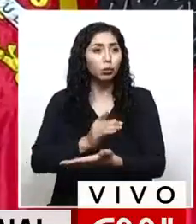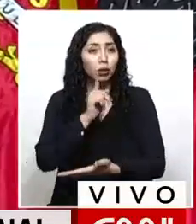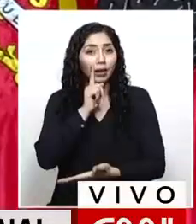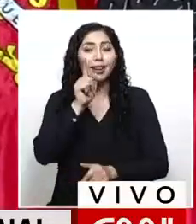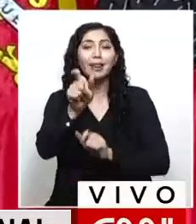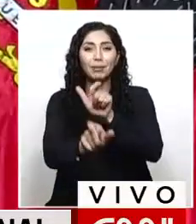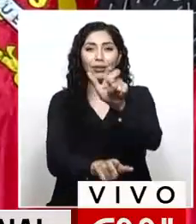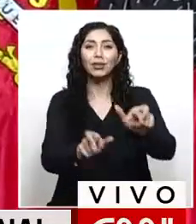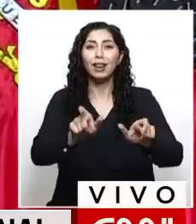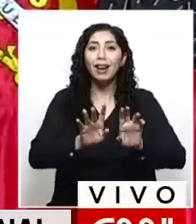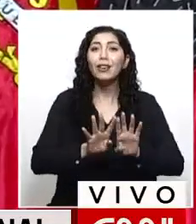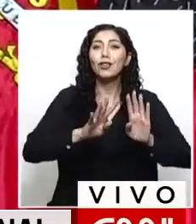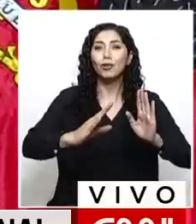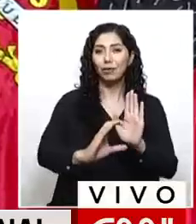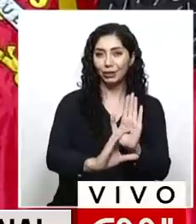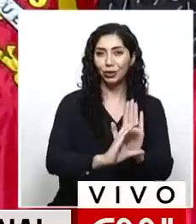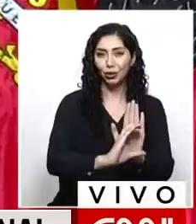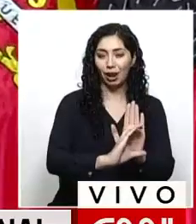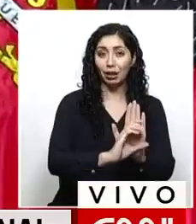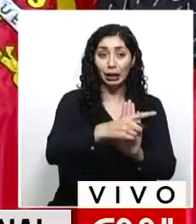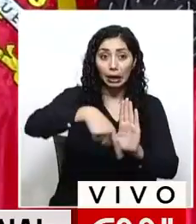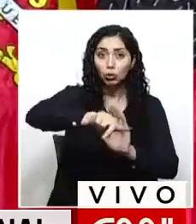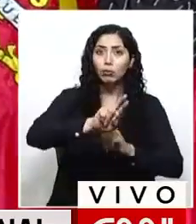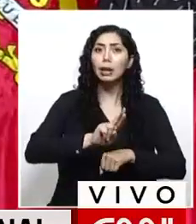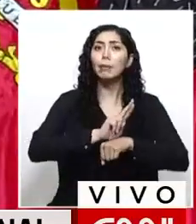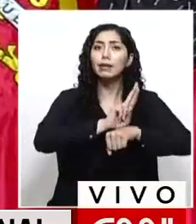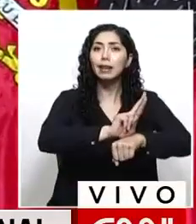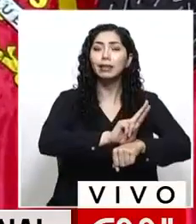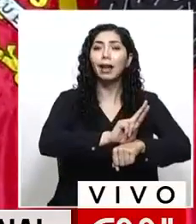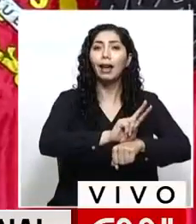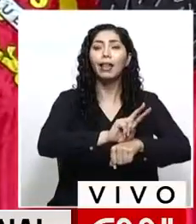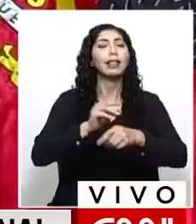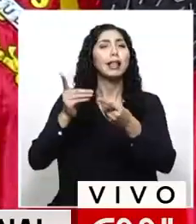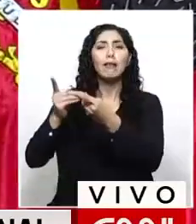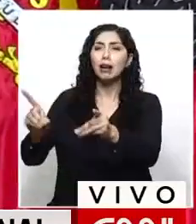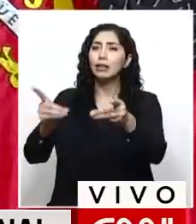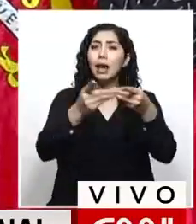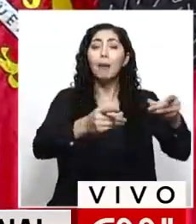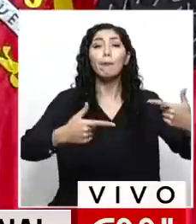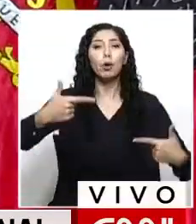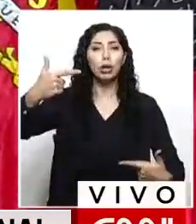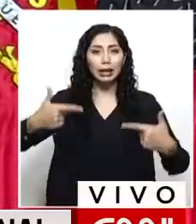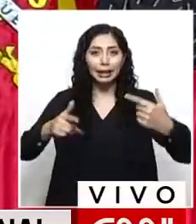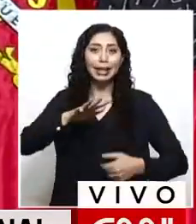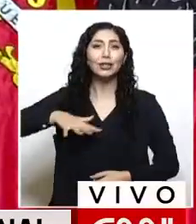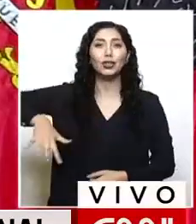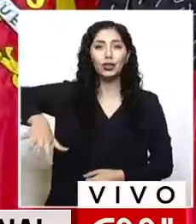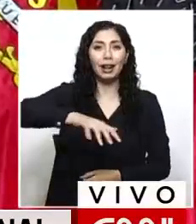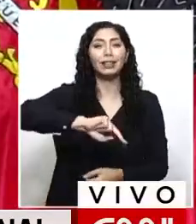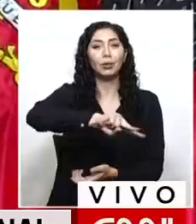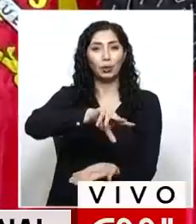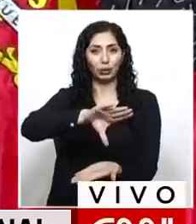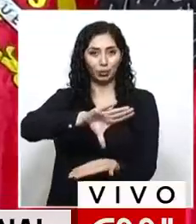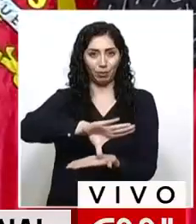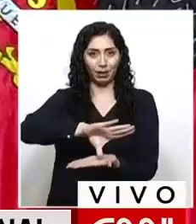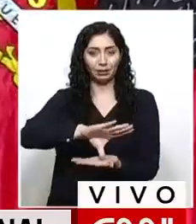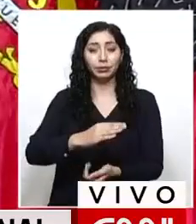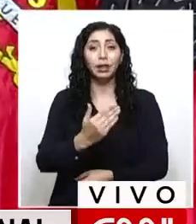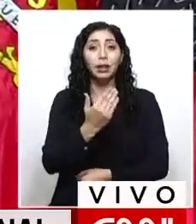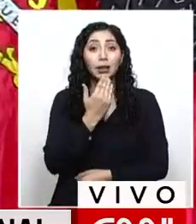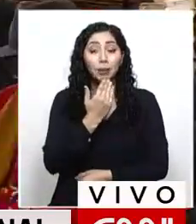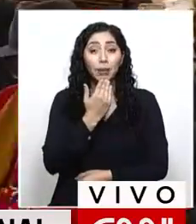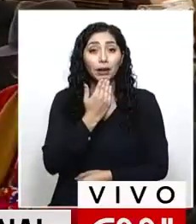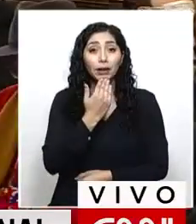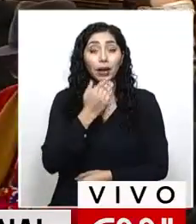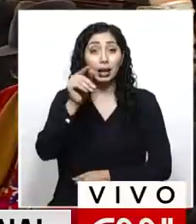convencionales constituyentes, representantes de la diversidad política y social de nuestro país. También a los que tuvieron